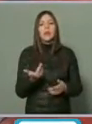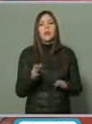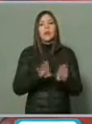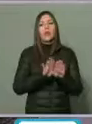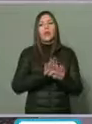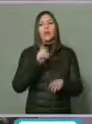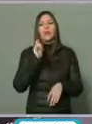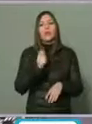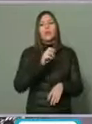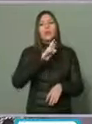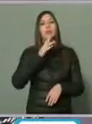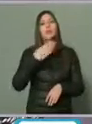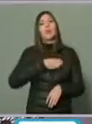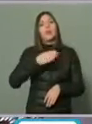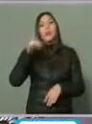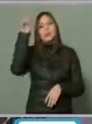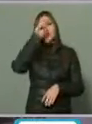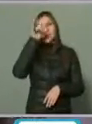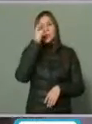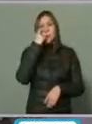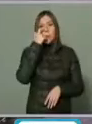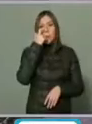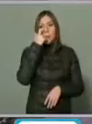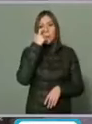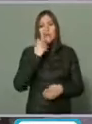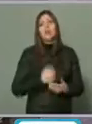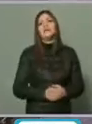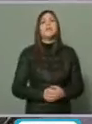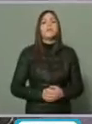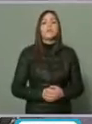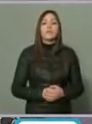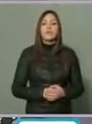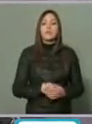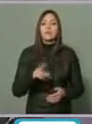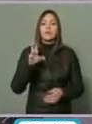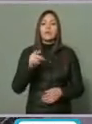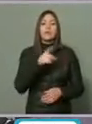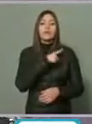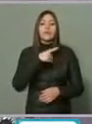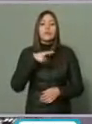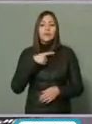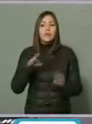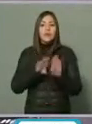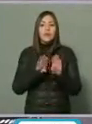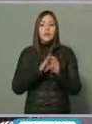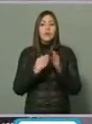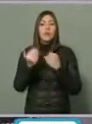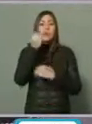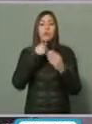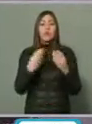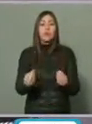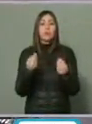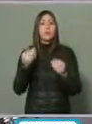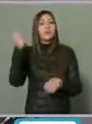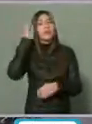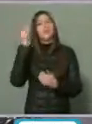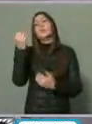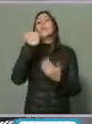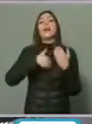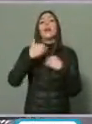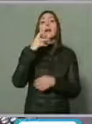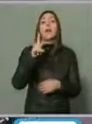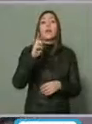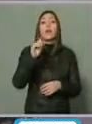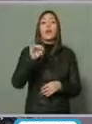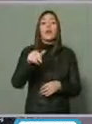ser una buena recomendación. Ahora, no hay que estar bajo el concepto de estar comiendo cantidades impresionantes de proteína porque se